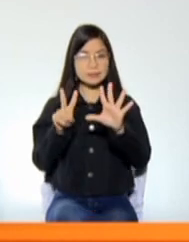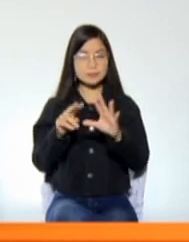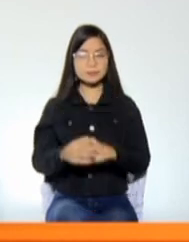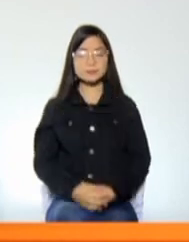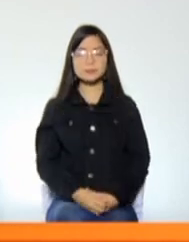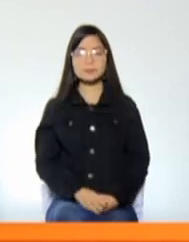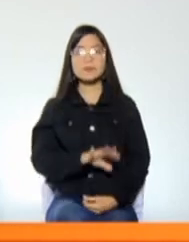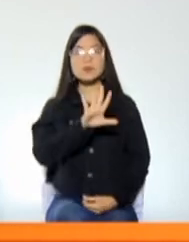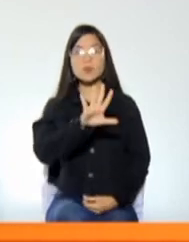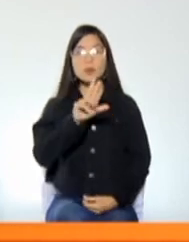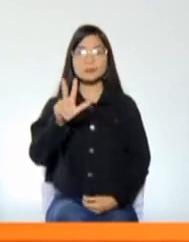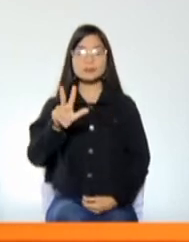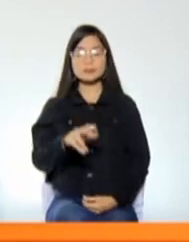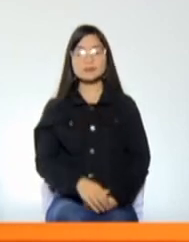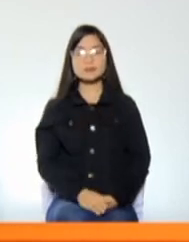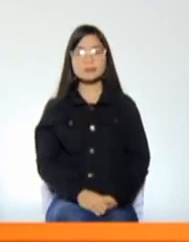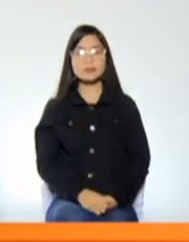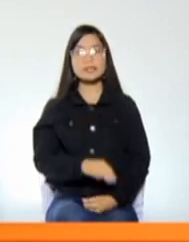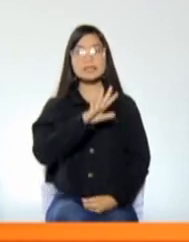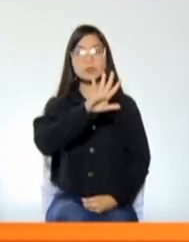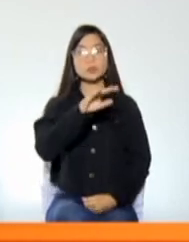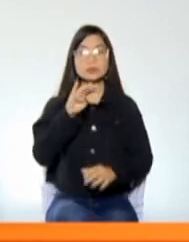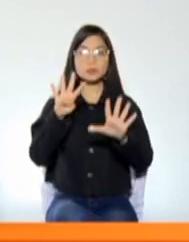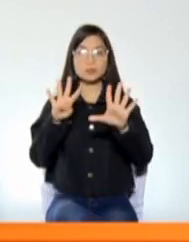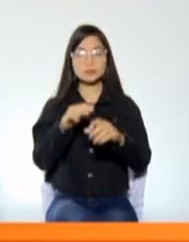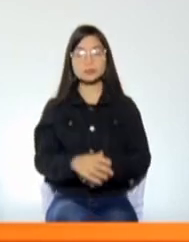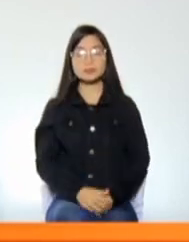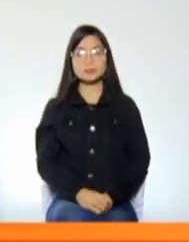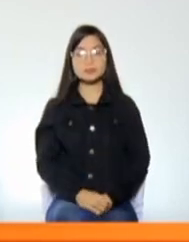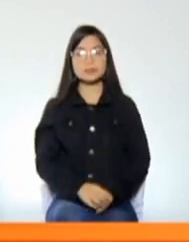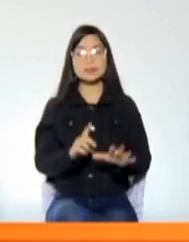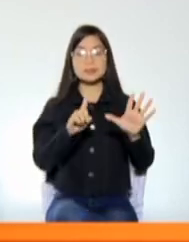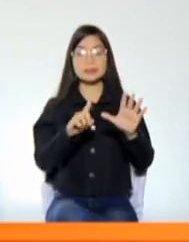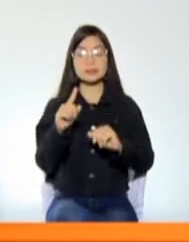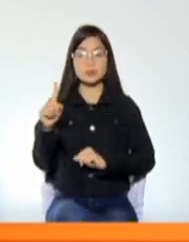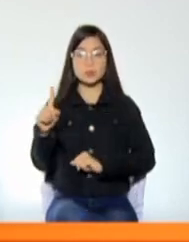53, 59, 61,